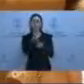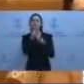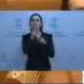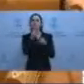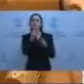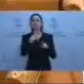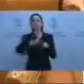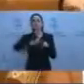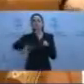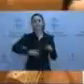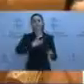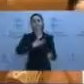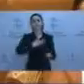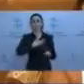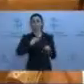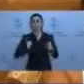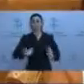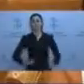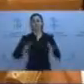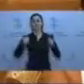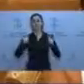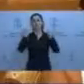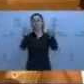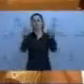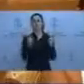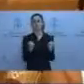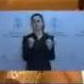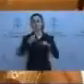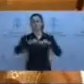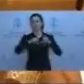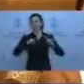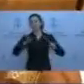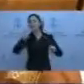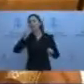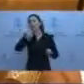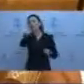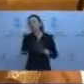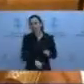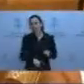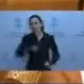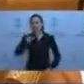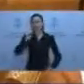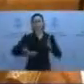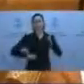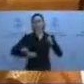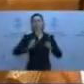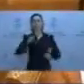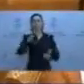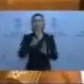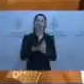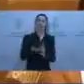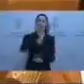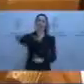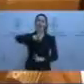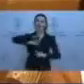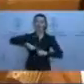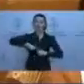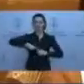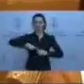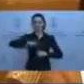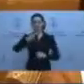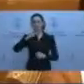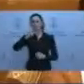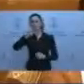bienes de un alto cargo del Principado. Ese alto cargo era, señor consejero, el anterior director gerente del